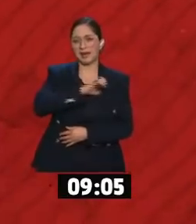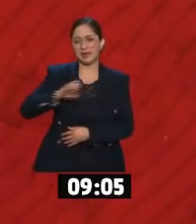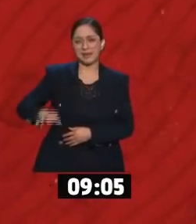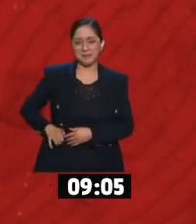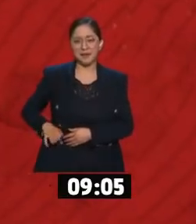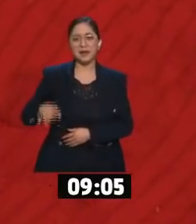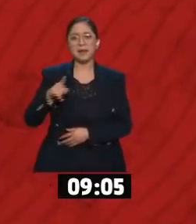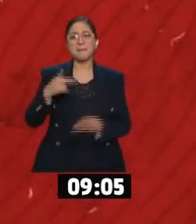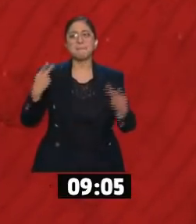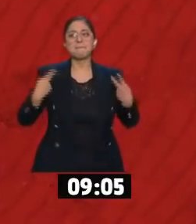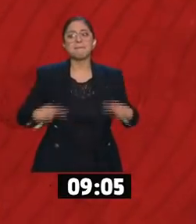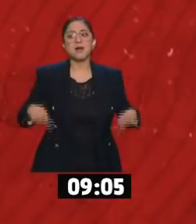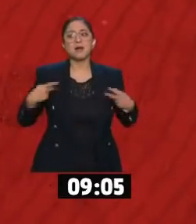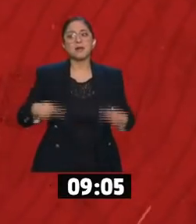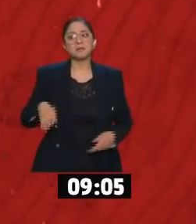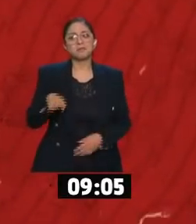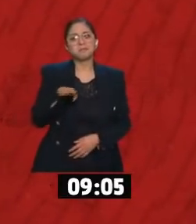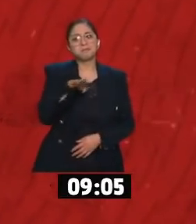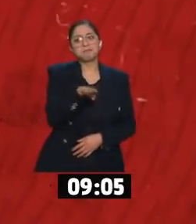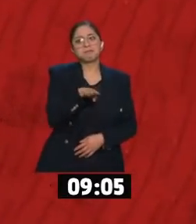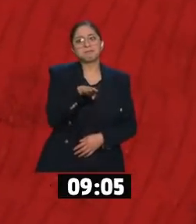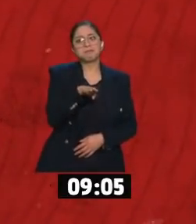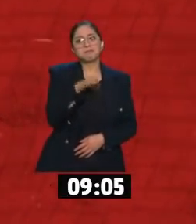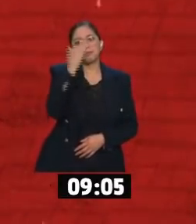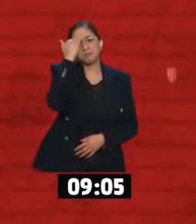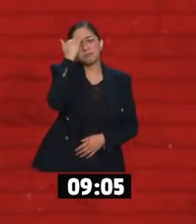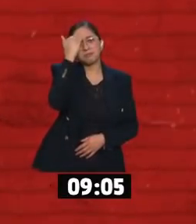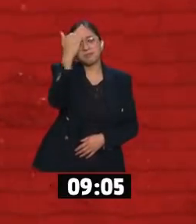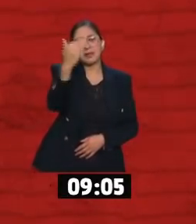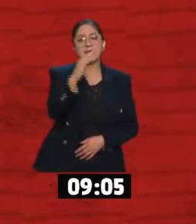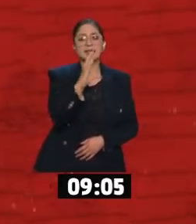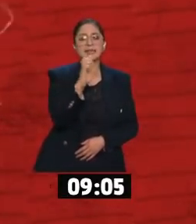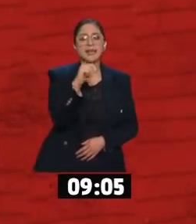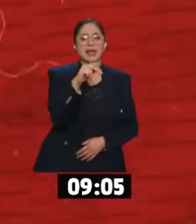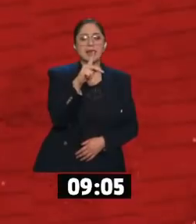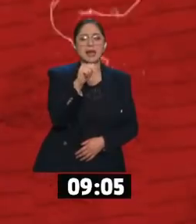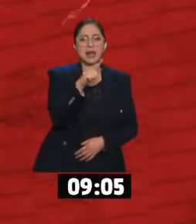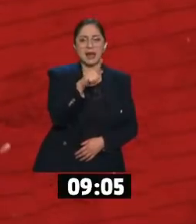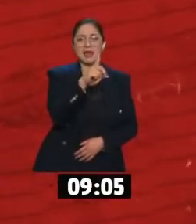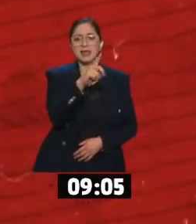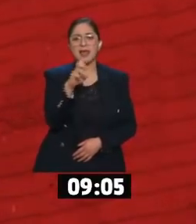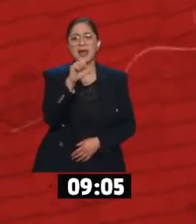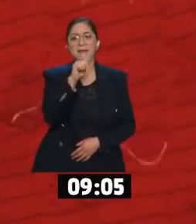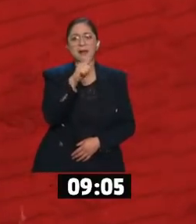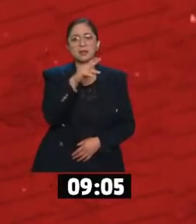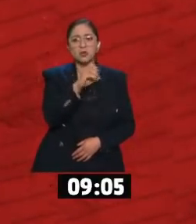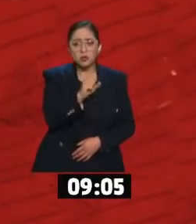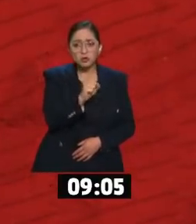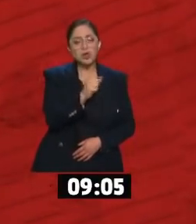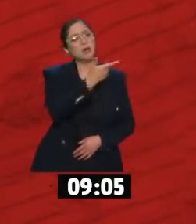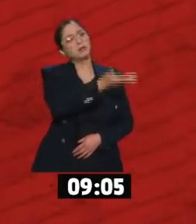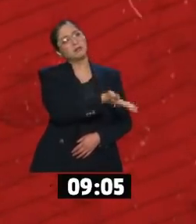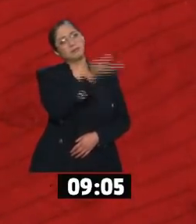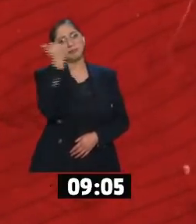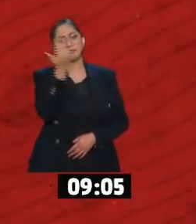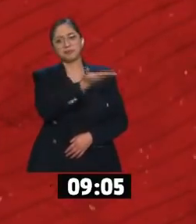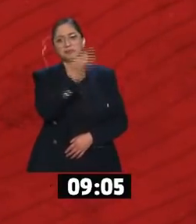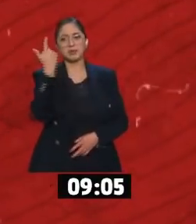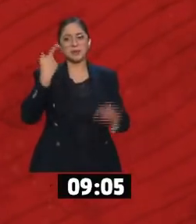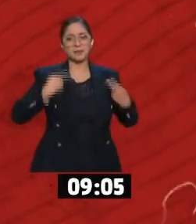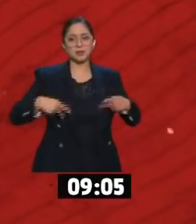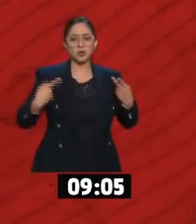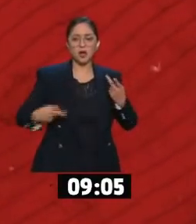quedaron posvarados en la estación central de Abasto. Tuvieron que ser llevados por policías a algún sitio,